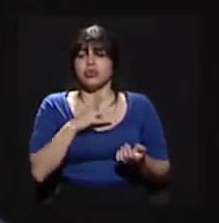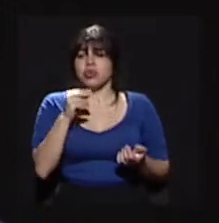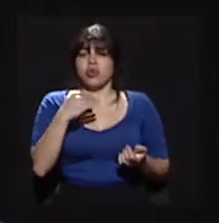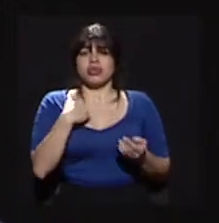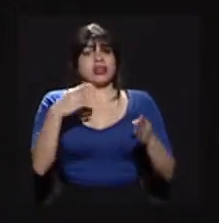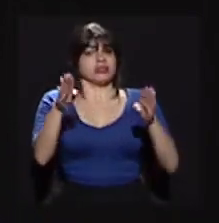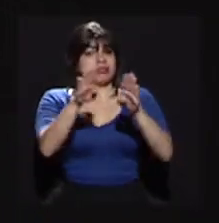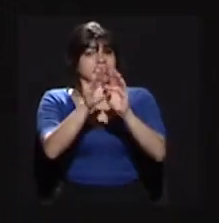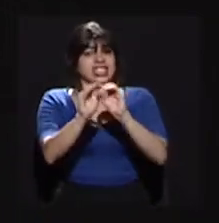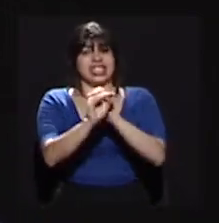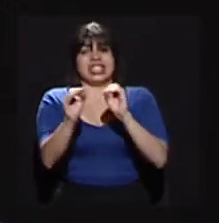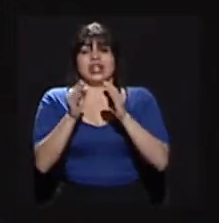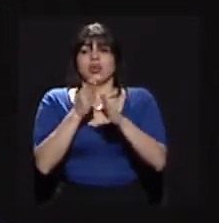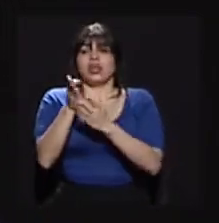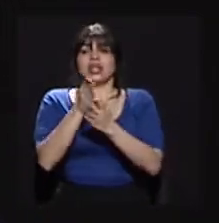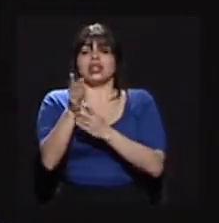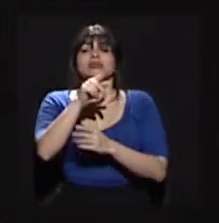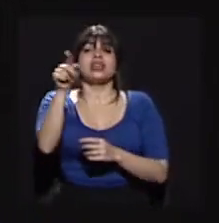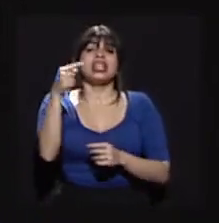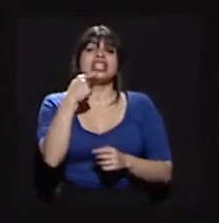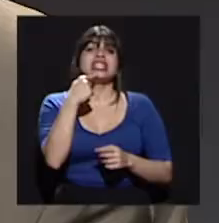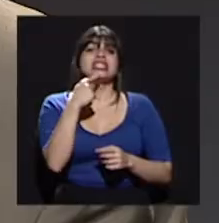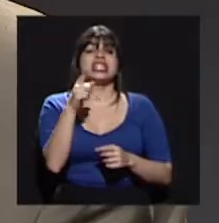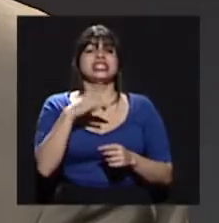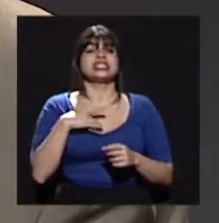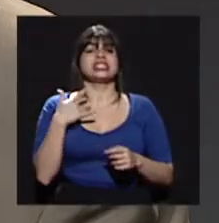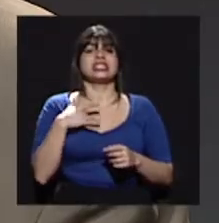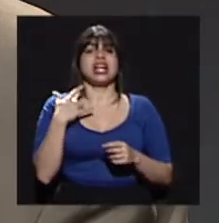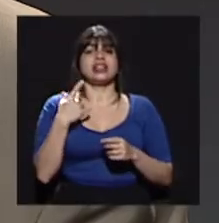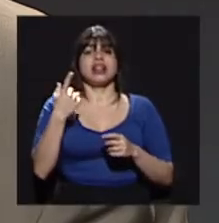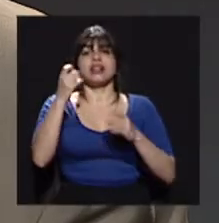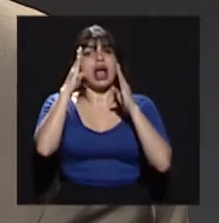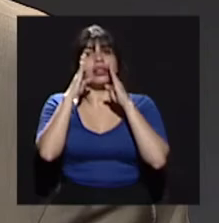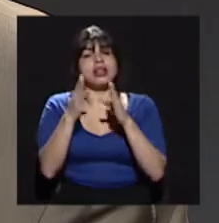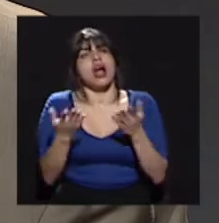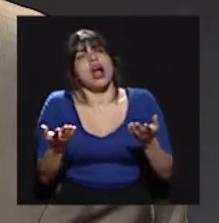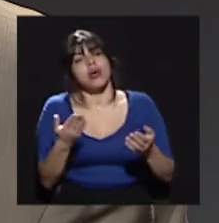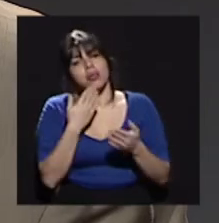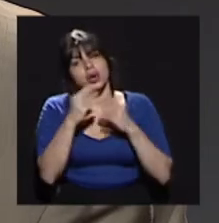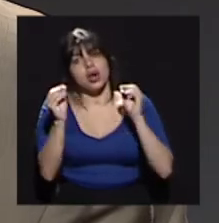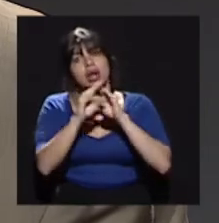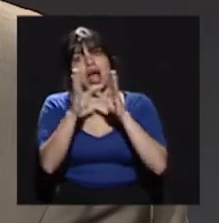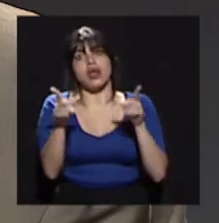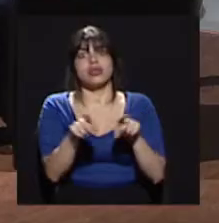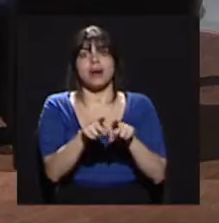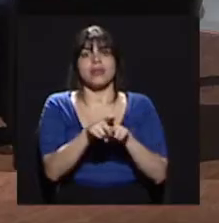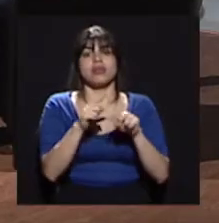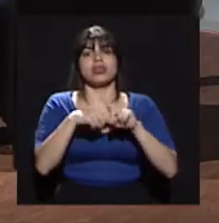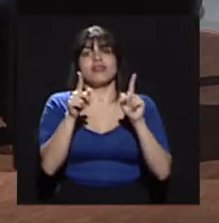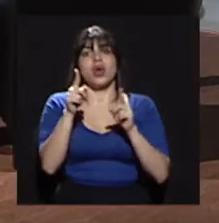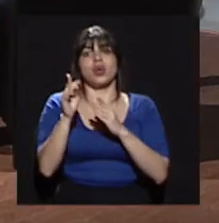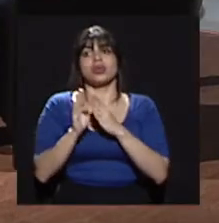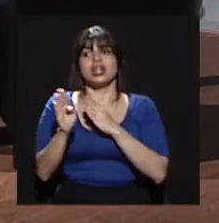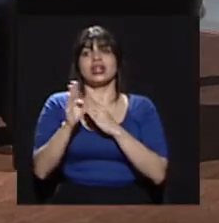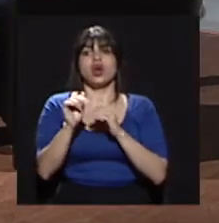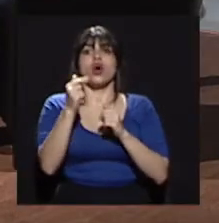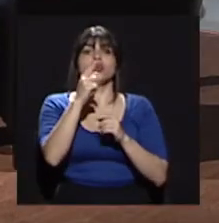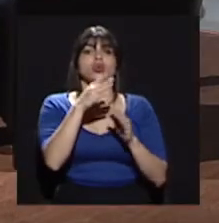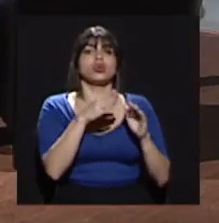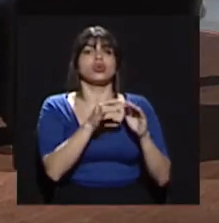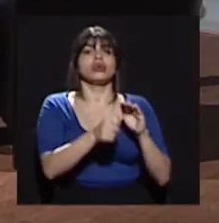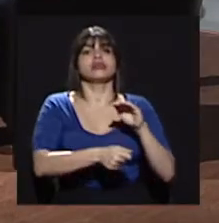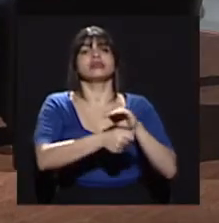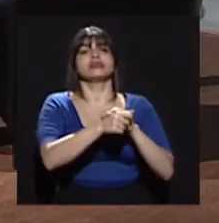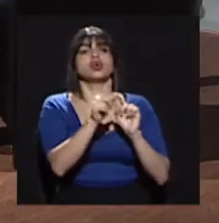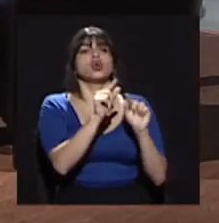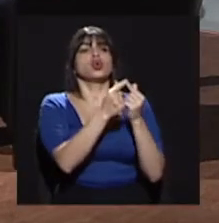cerrado ningún trillo es que ellos insisten en que se sienten un tanto desatendido a bueno no claro pero es que también una cosa es un trillo y otra cosa es un trillo porque sólo